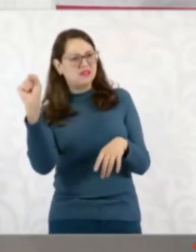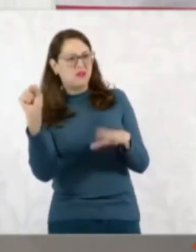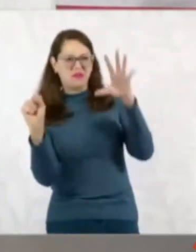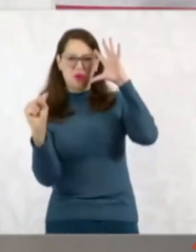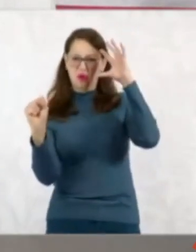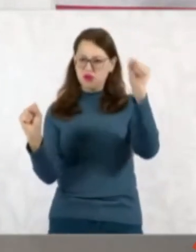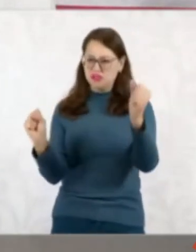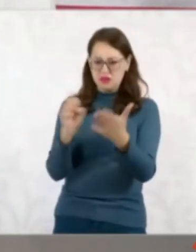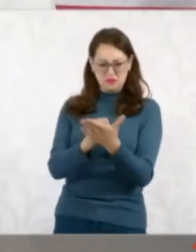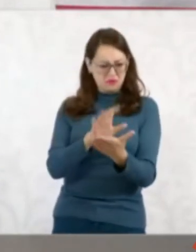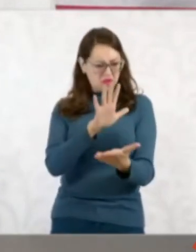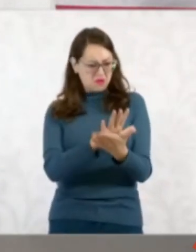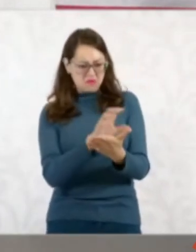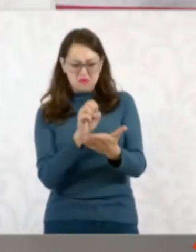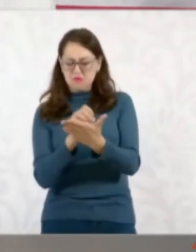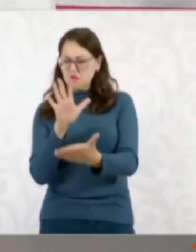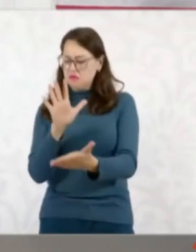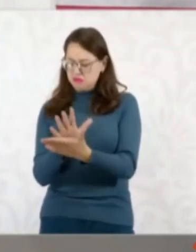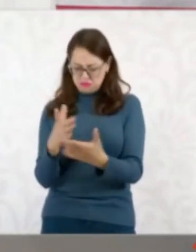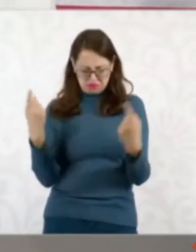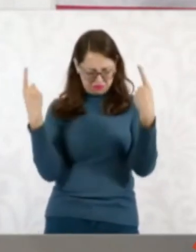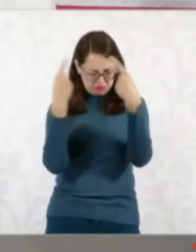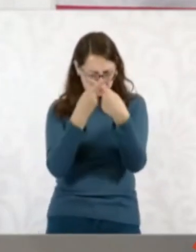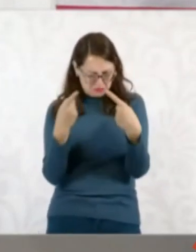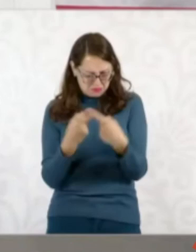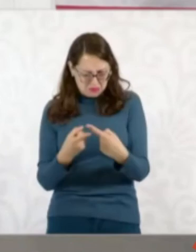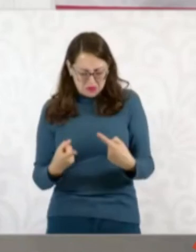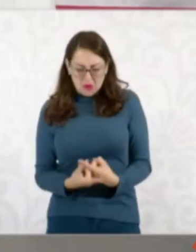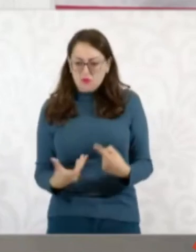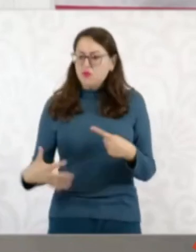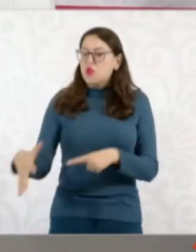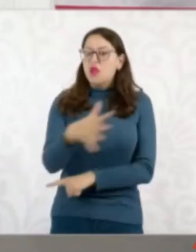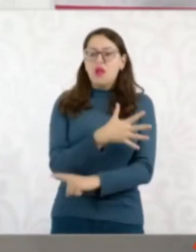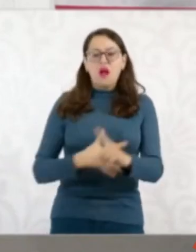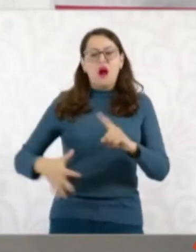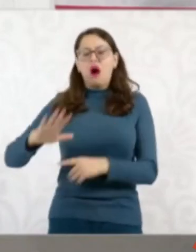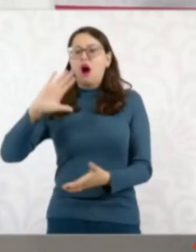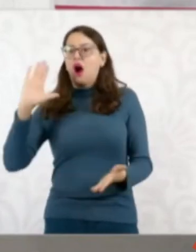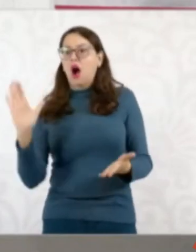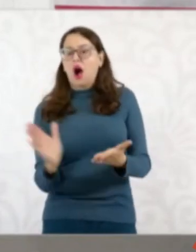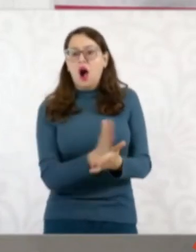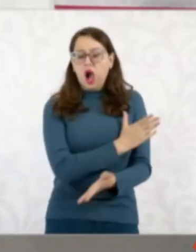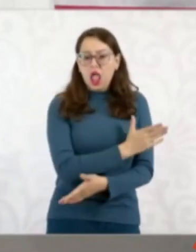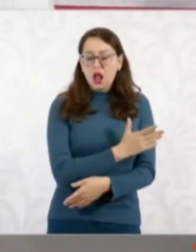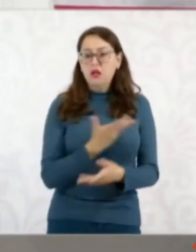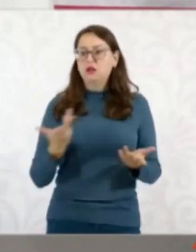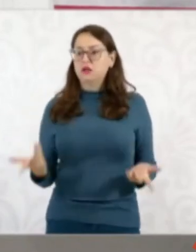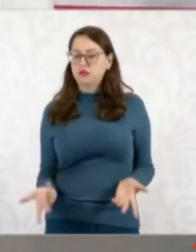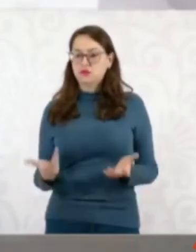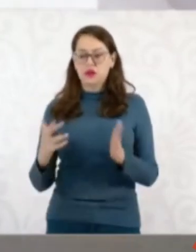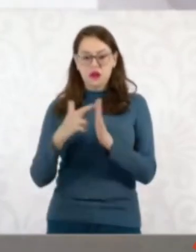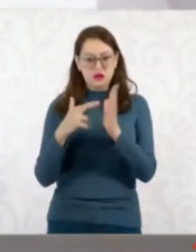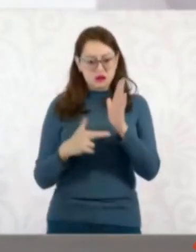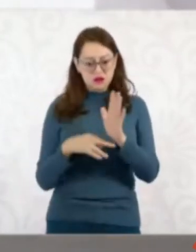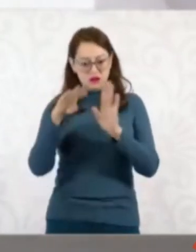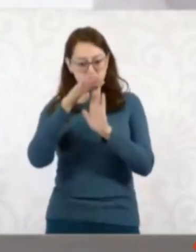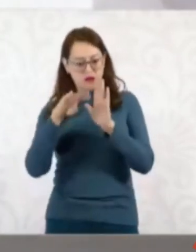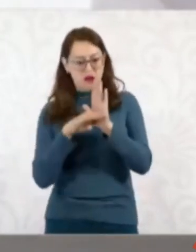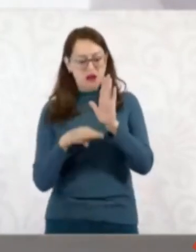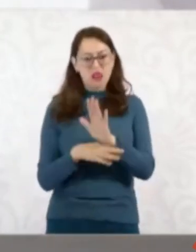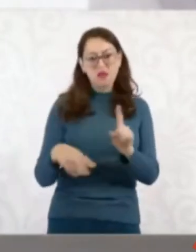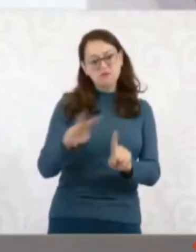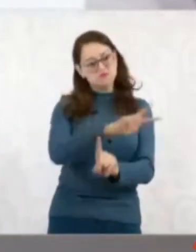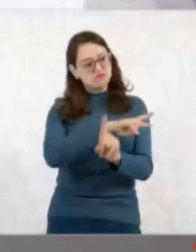de contexto de violencias, ausencia de estándares con perspectiva de género que generaban muchas